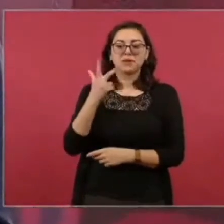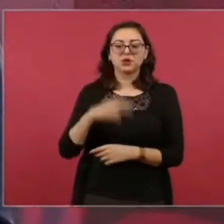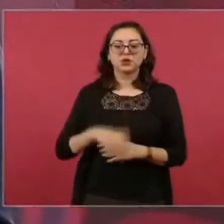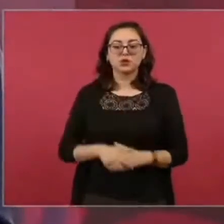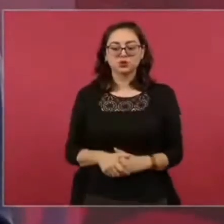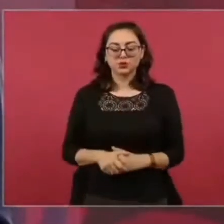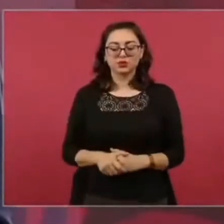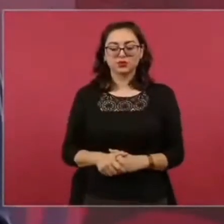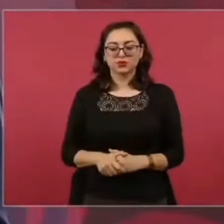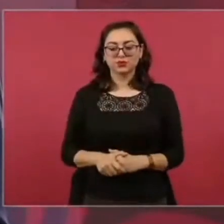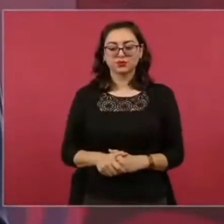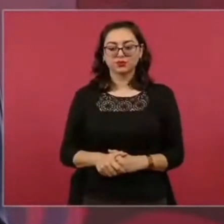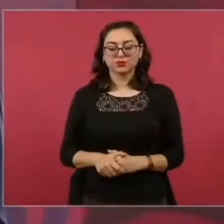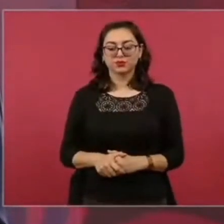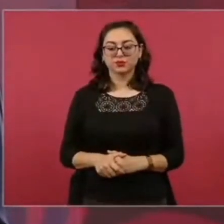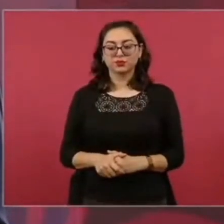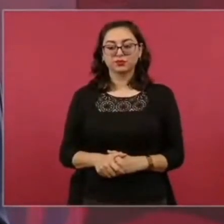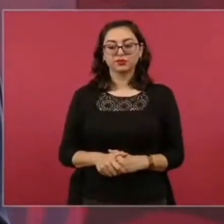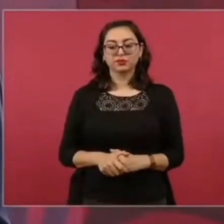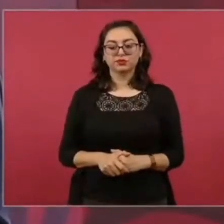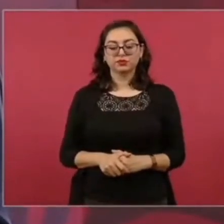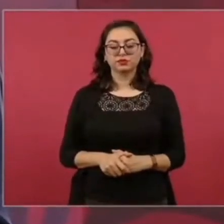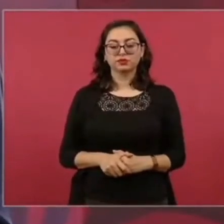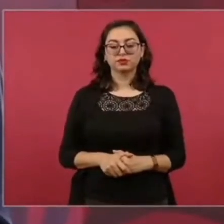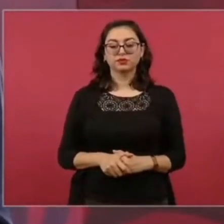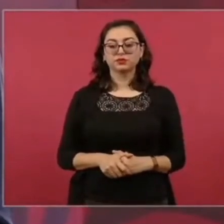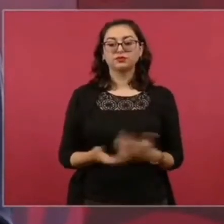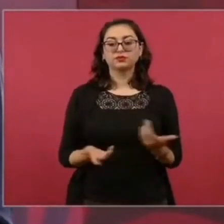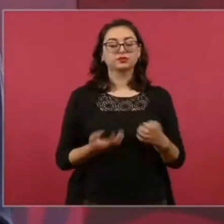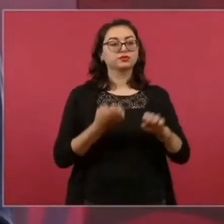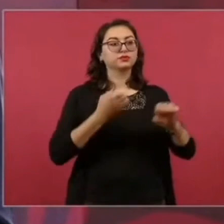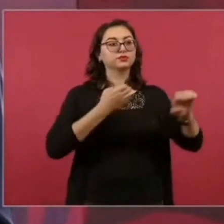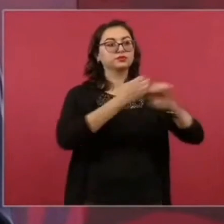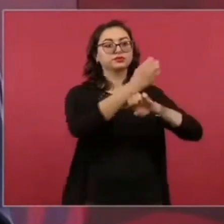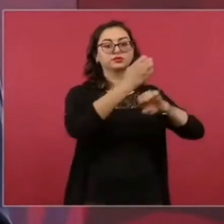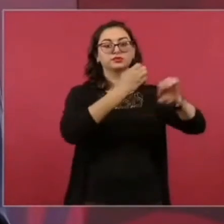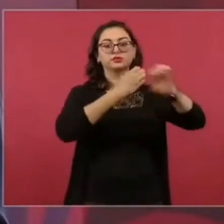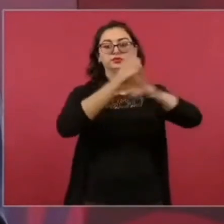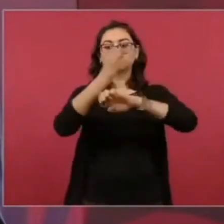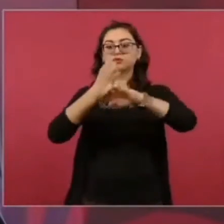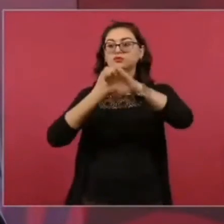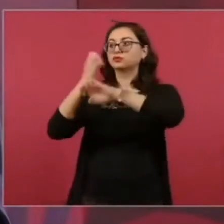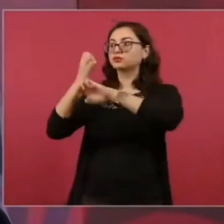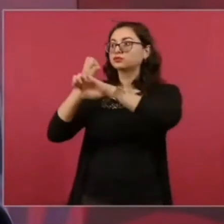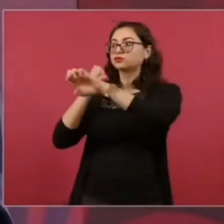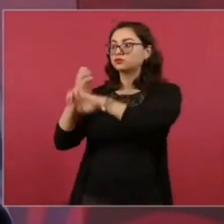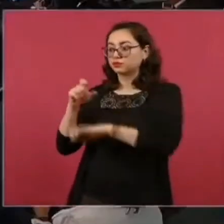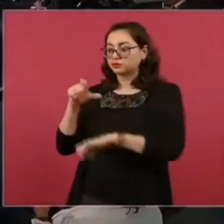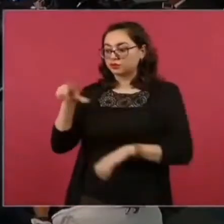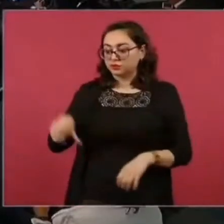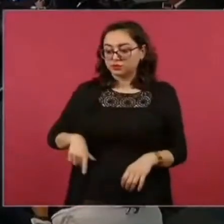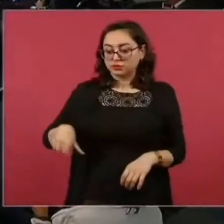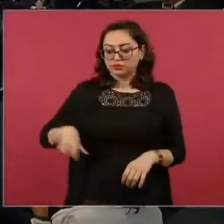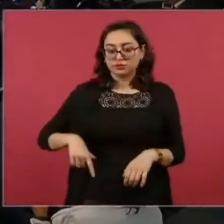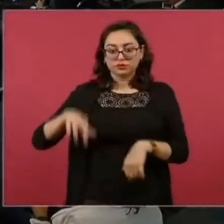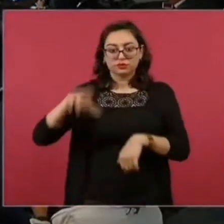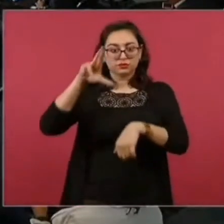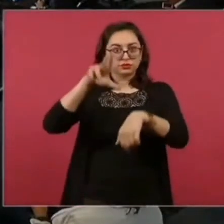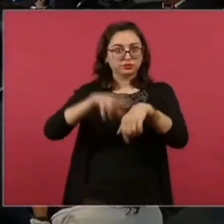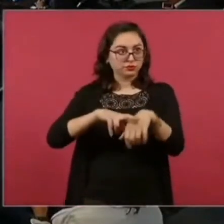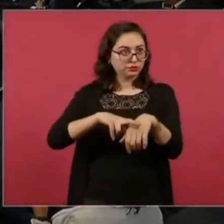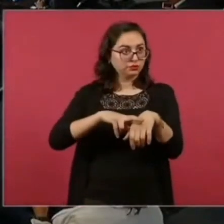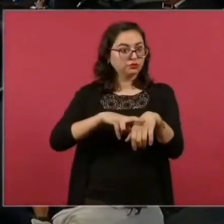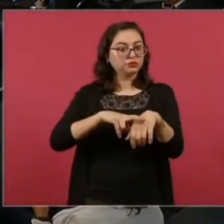La mayoría de las gobernadoras, los gobernadores, fueron primero